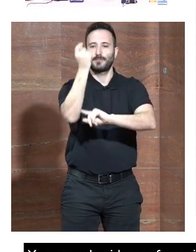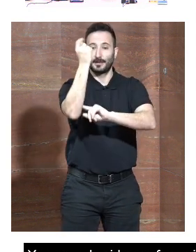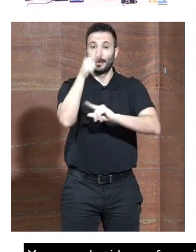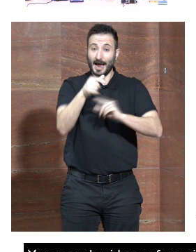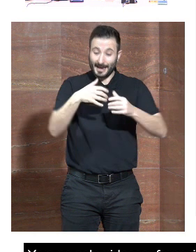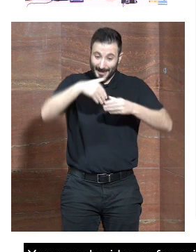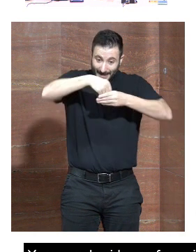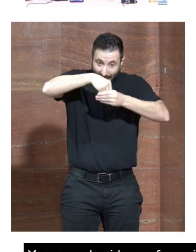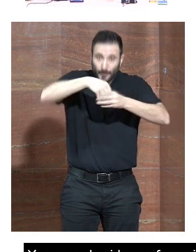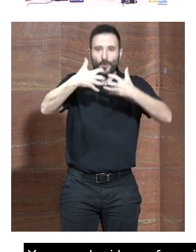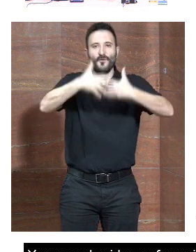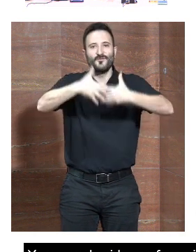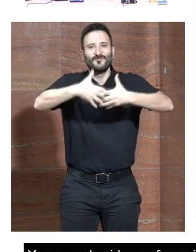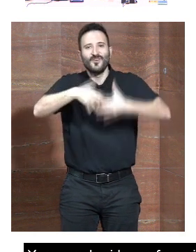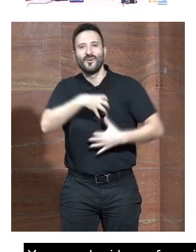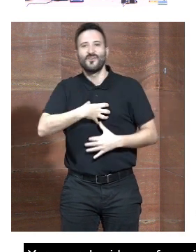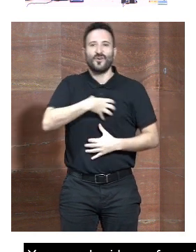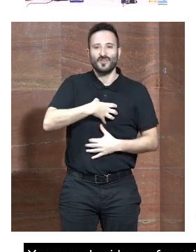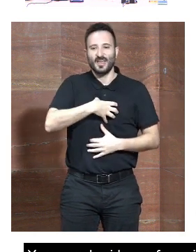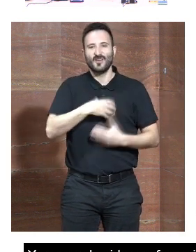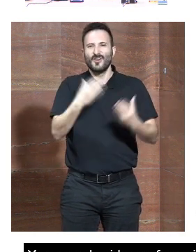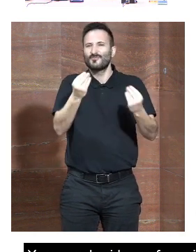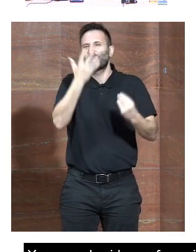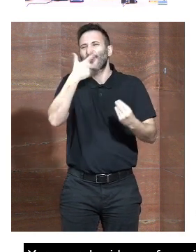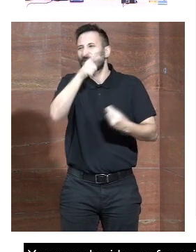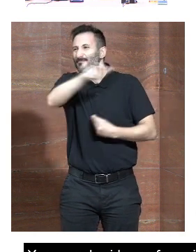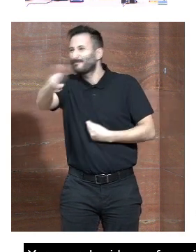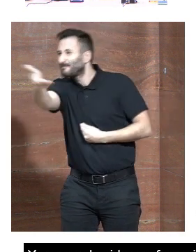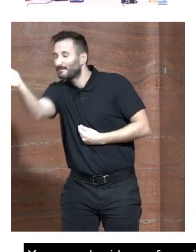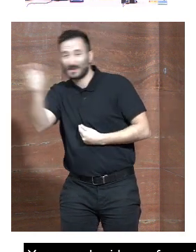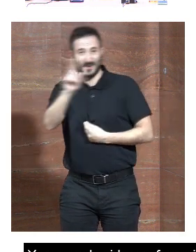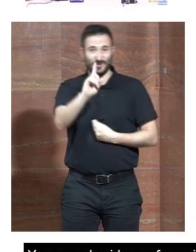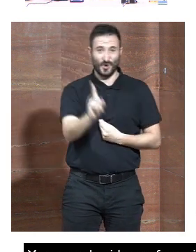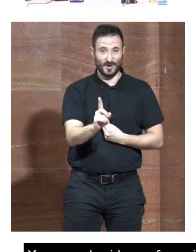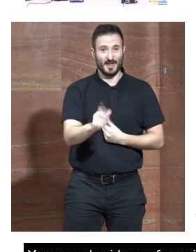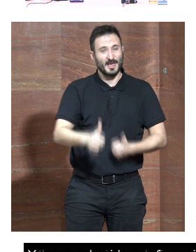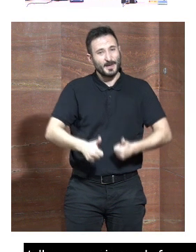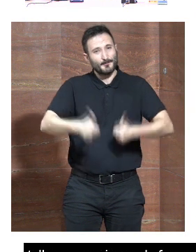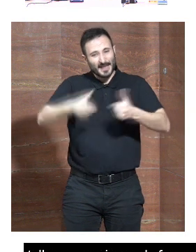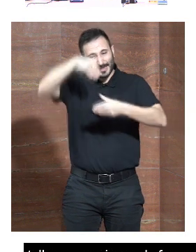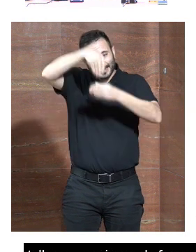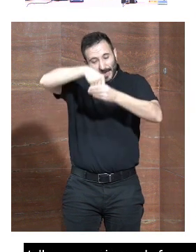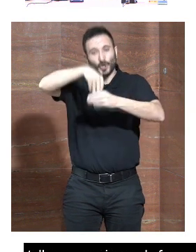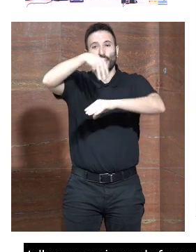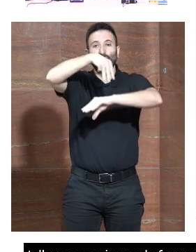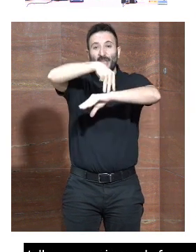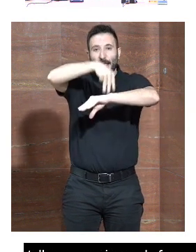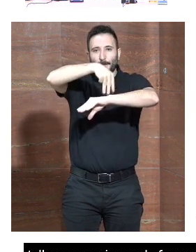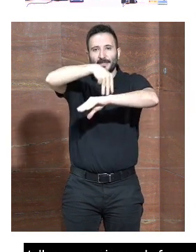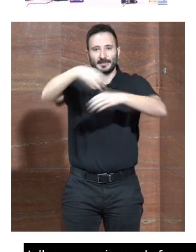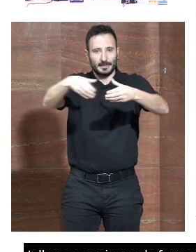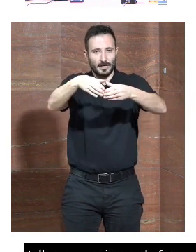serie de funcionalidades ahí que no son demasiado conocidas o que deberían ser mucho más conocidas, que están integradas en